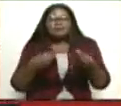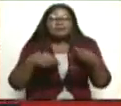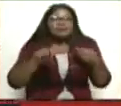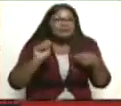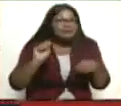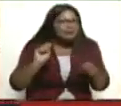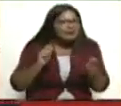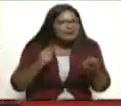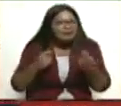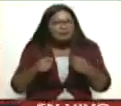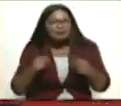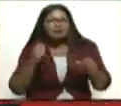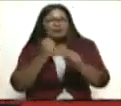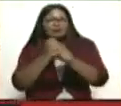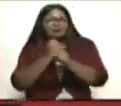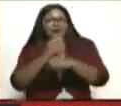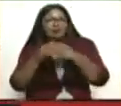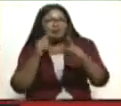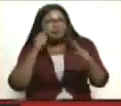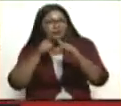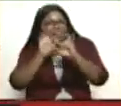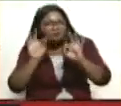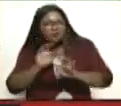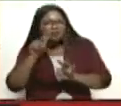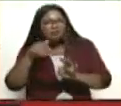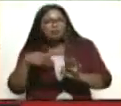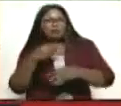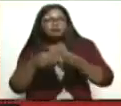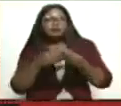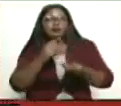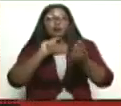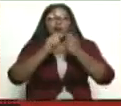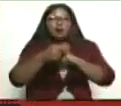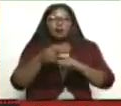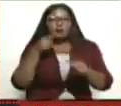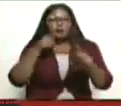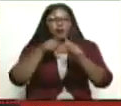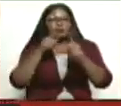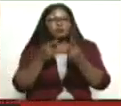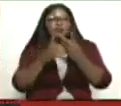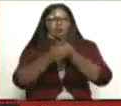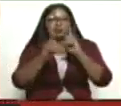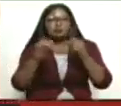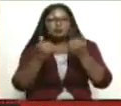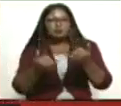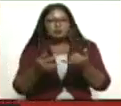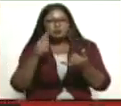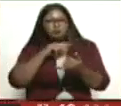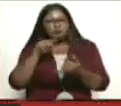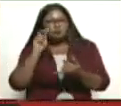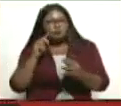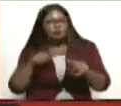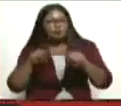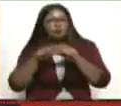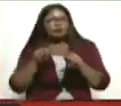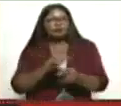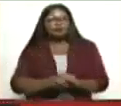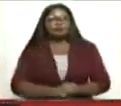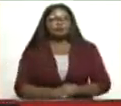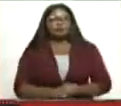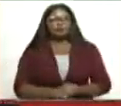de que sus trabajos apuntalen esos cambios hacia una democratización del país.